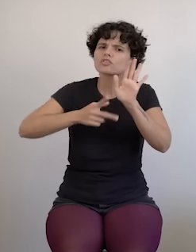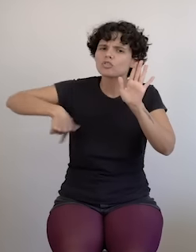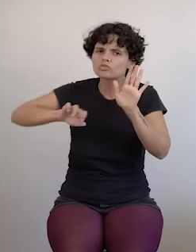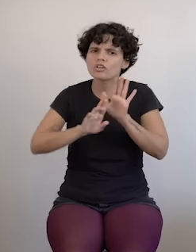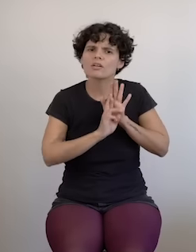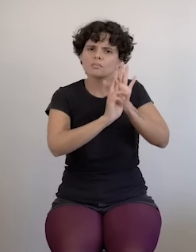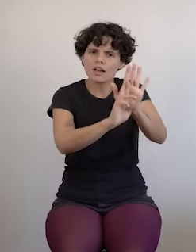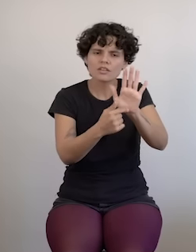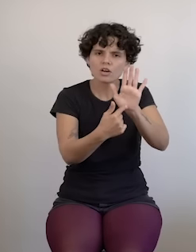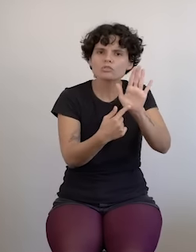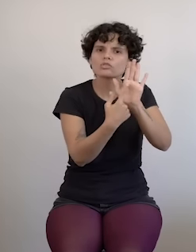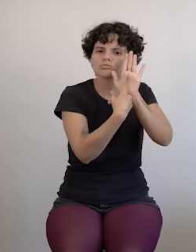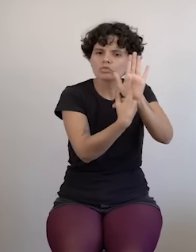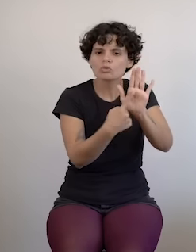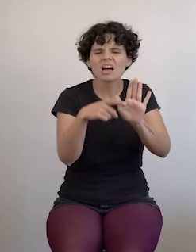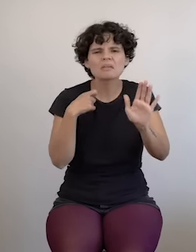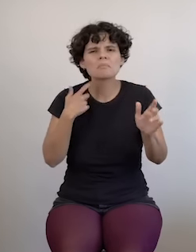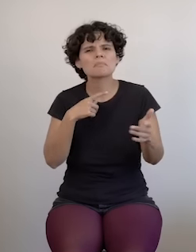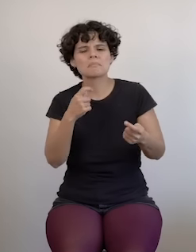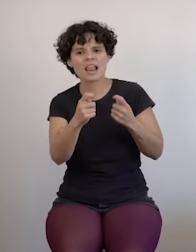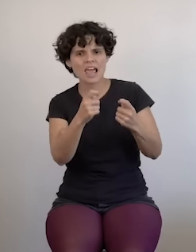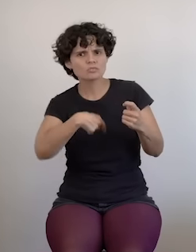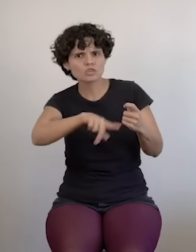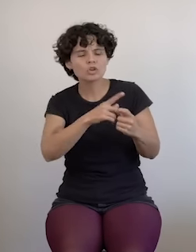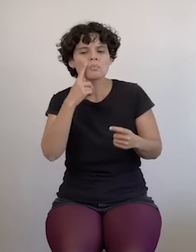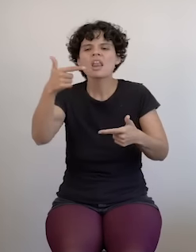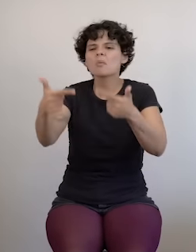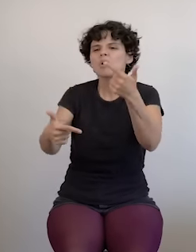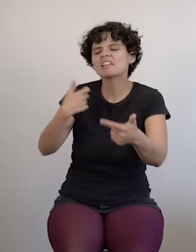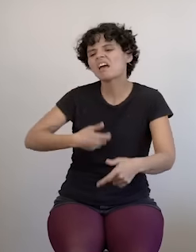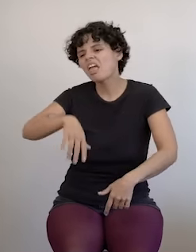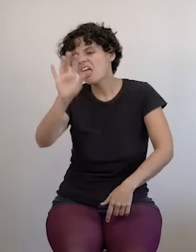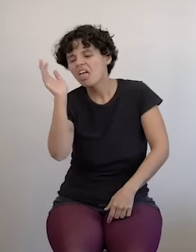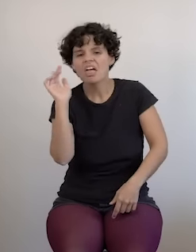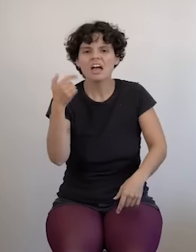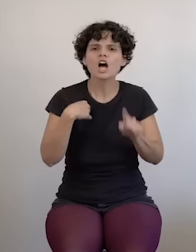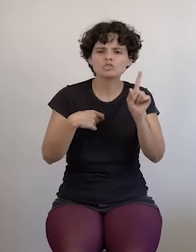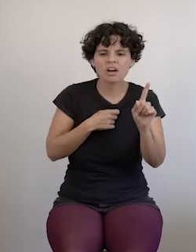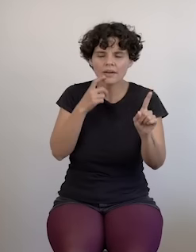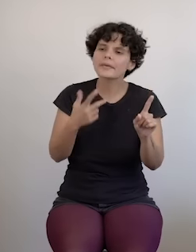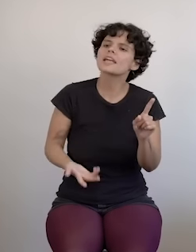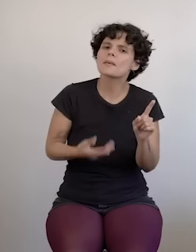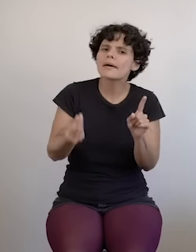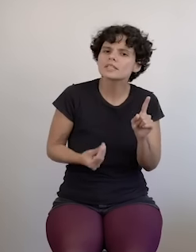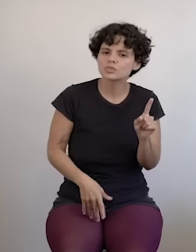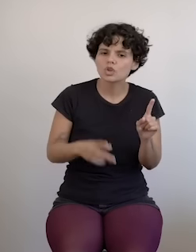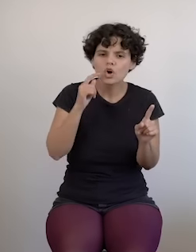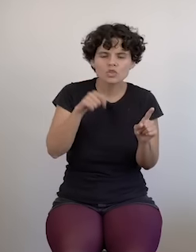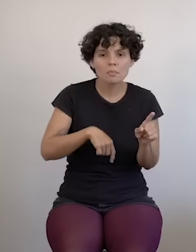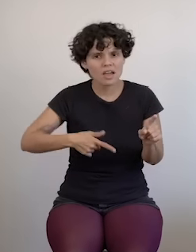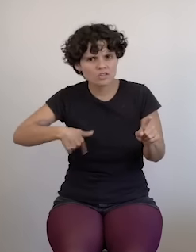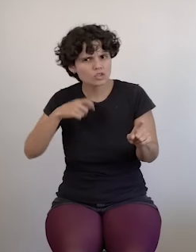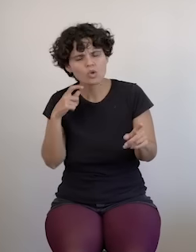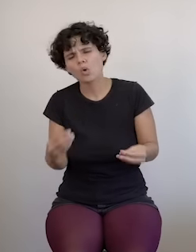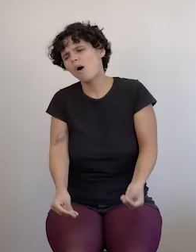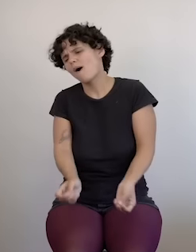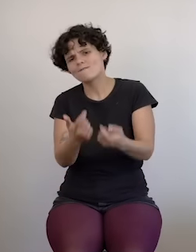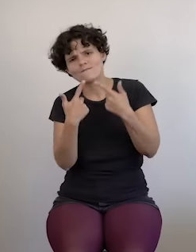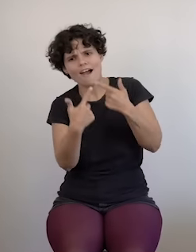sentimos todos identificados contigo, weón. Que los políticos siempre andan con la guay, y ¿cachai? Y tú les pones esa guay para nosotros, es bacana,